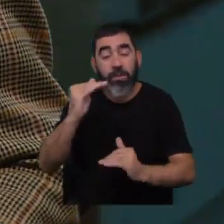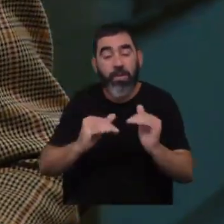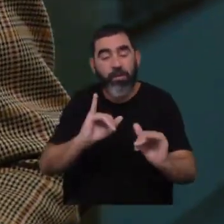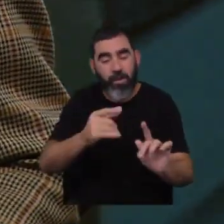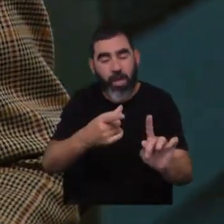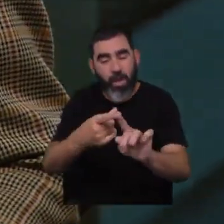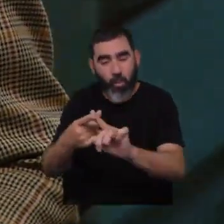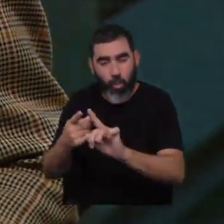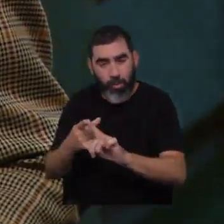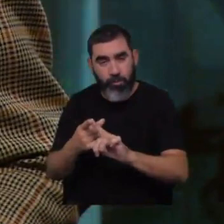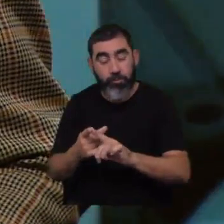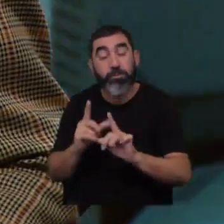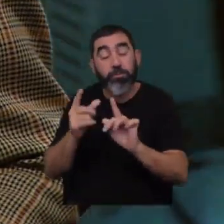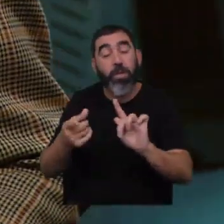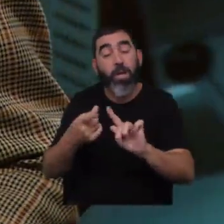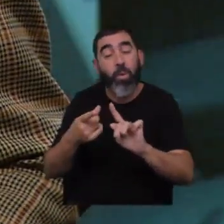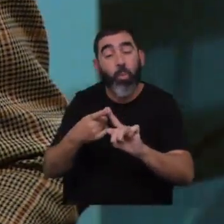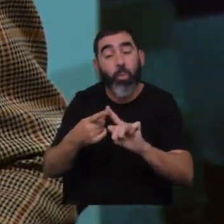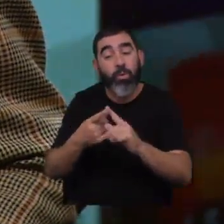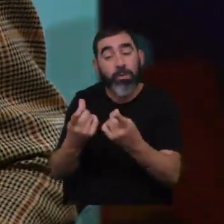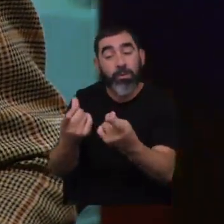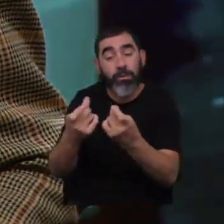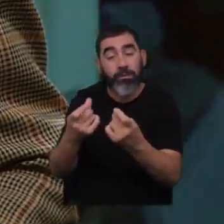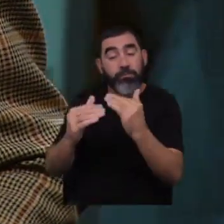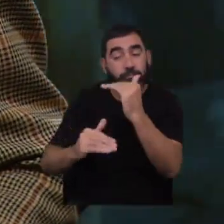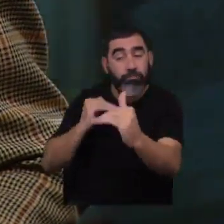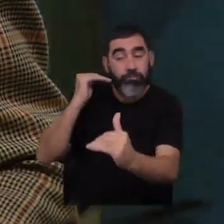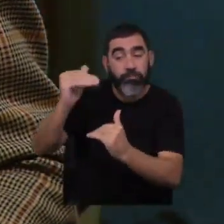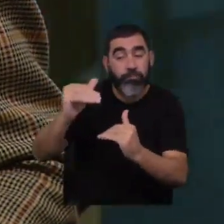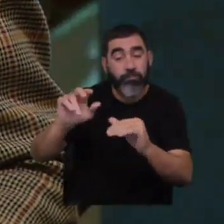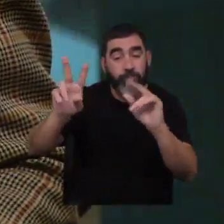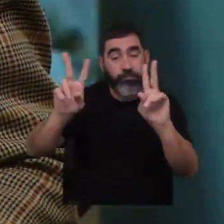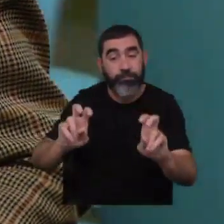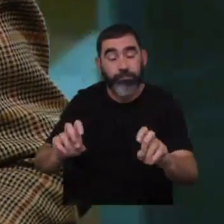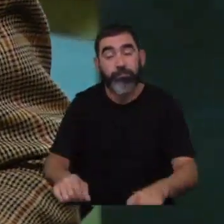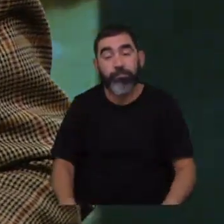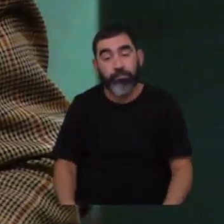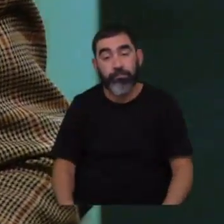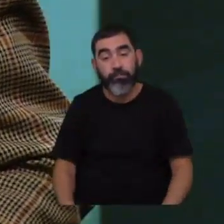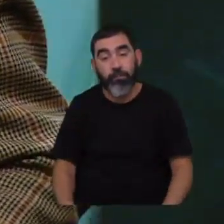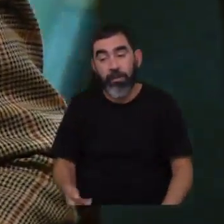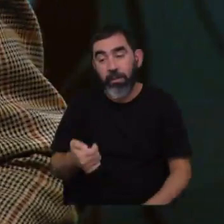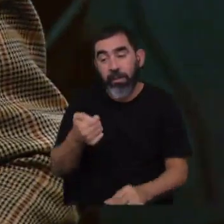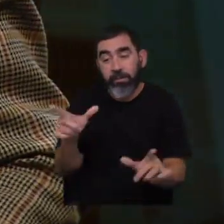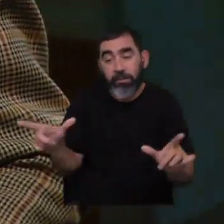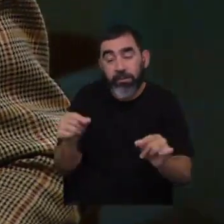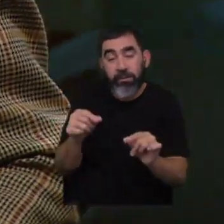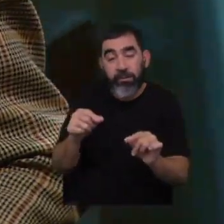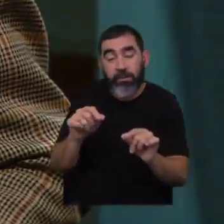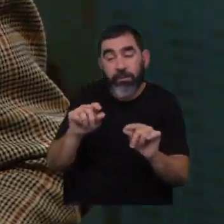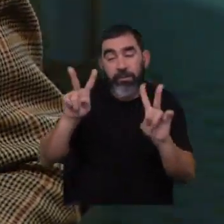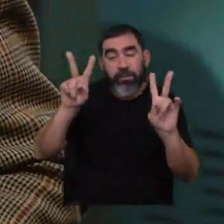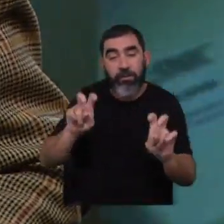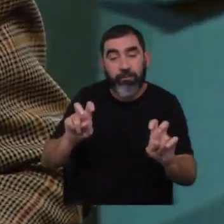acuerdo. Hay acuerdo también a nivel de la necesidad de jerarquizar este tema. Nosotros estamos terminando en estos días una ronda,